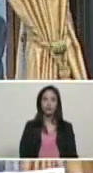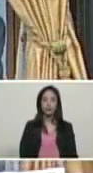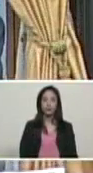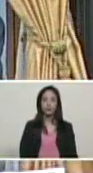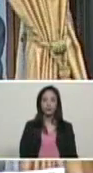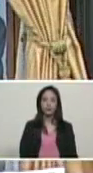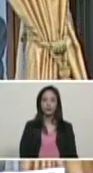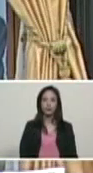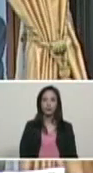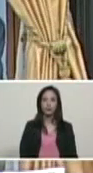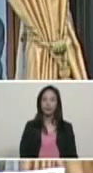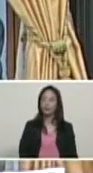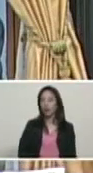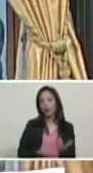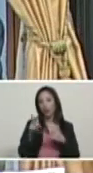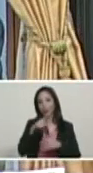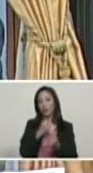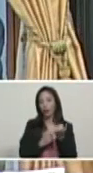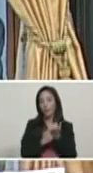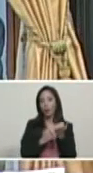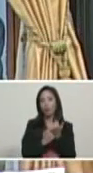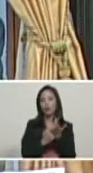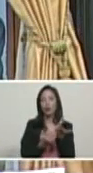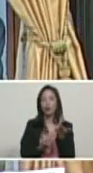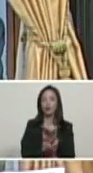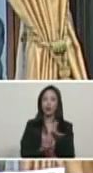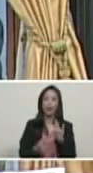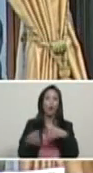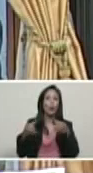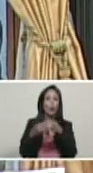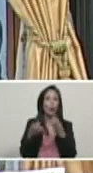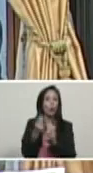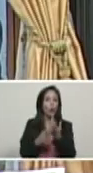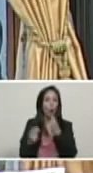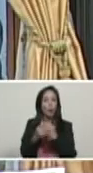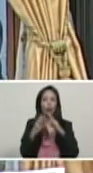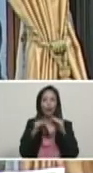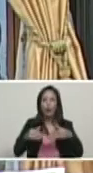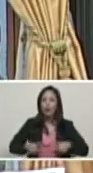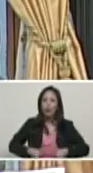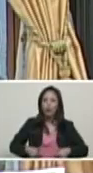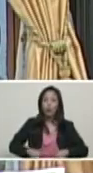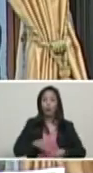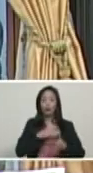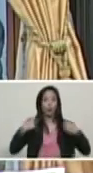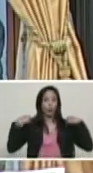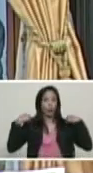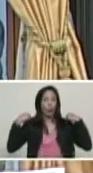yo le pedí al equipo económico que hiciera un esfuerzo en todo el tema que tiene que ver con ropa